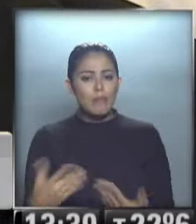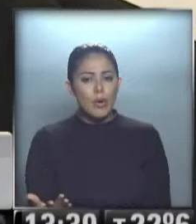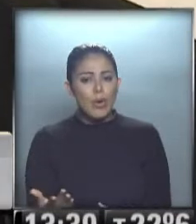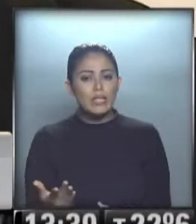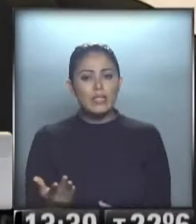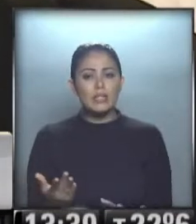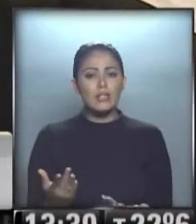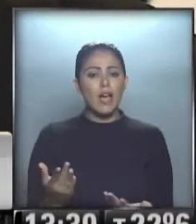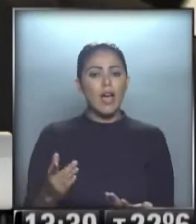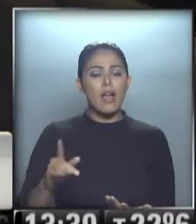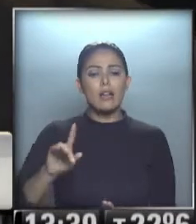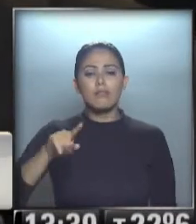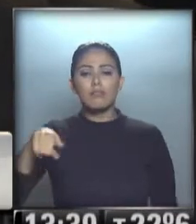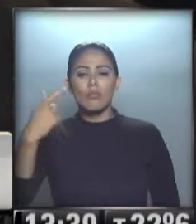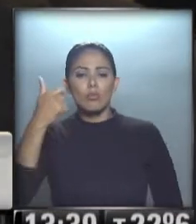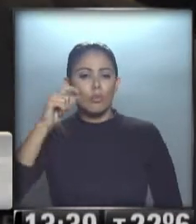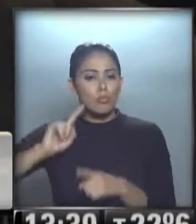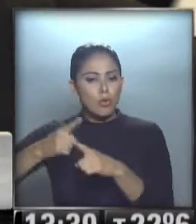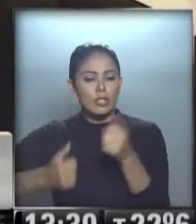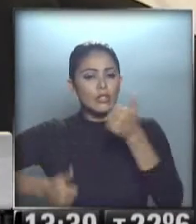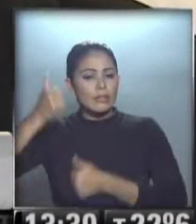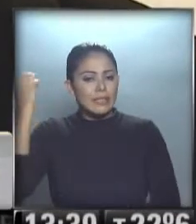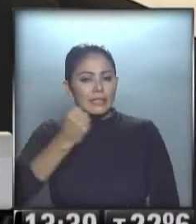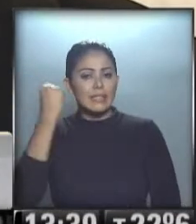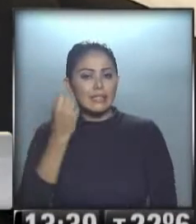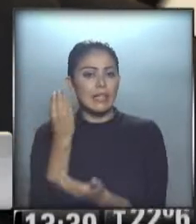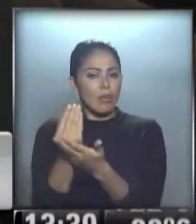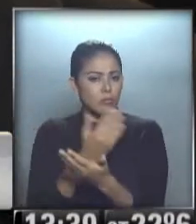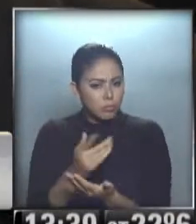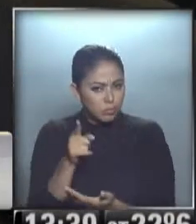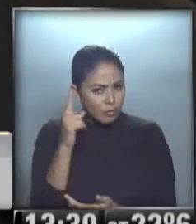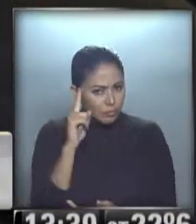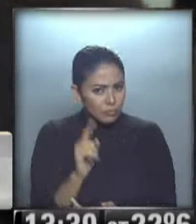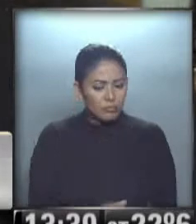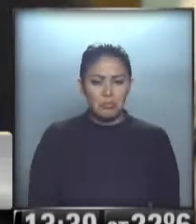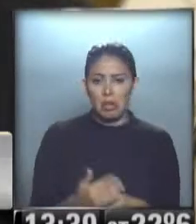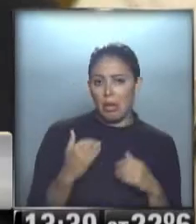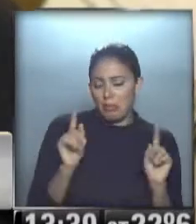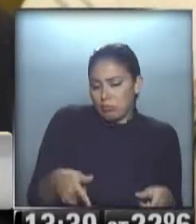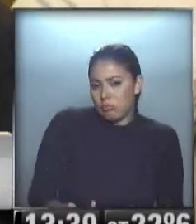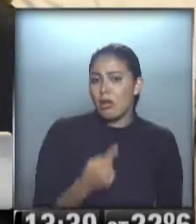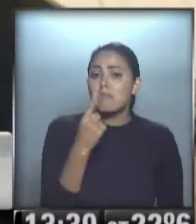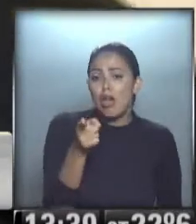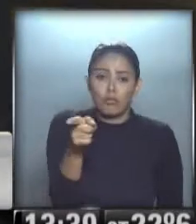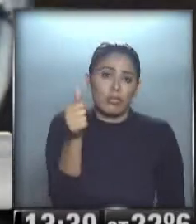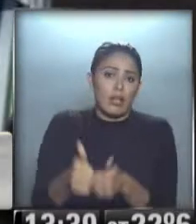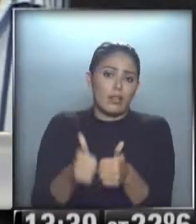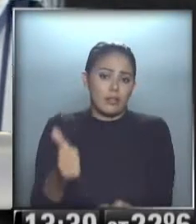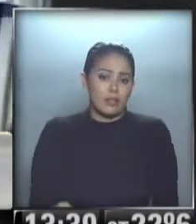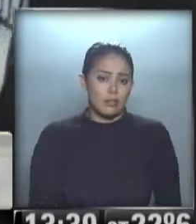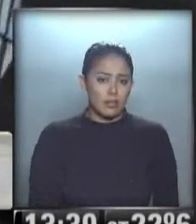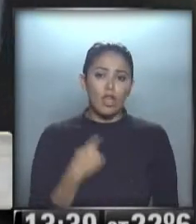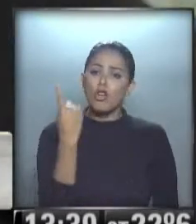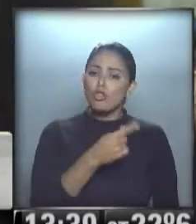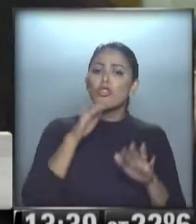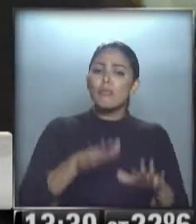algún candidato, alguno que se postula como candidato políticamente? ¿Qué sé yo? Pregúntele a los candidatos. Nosotros